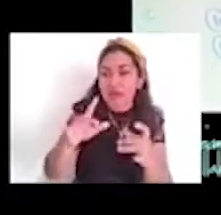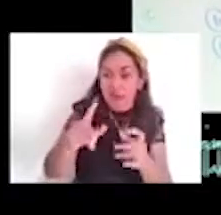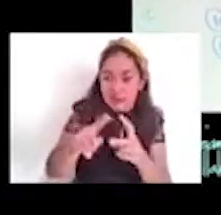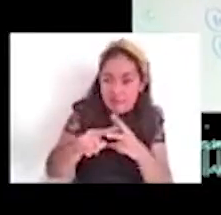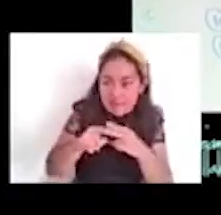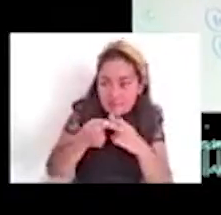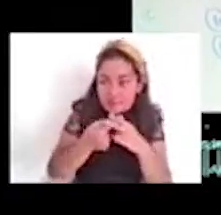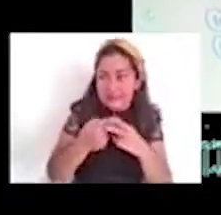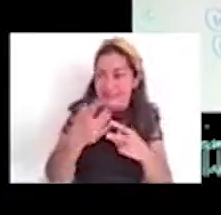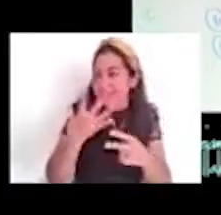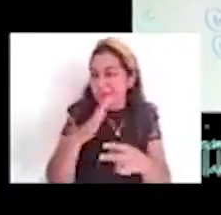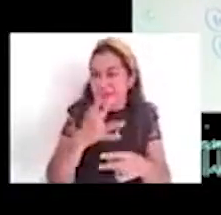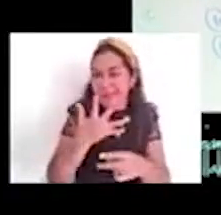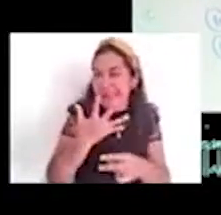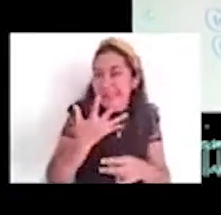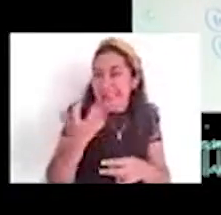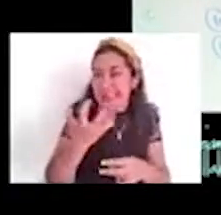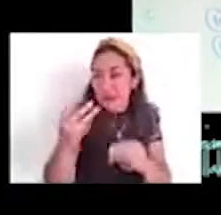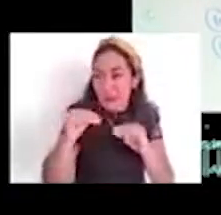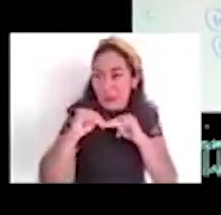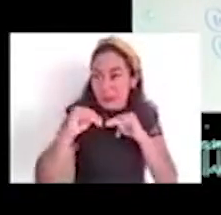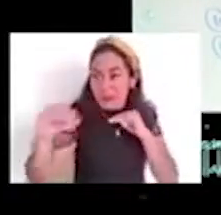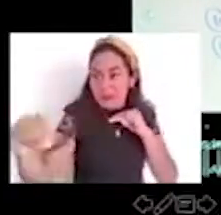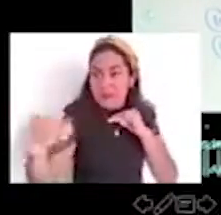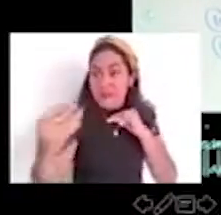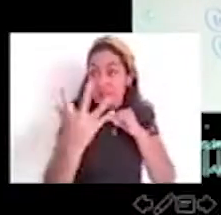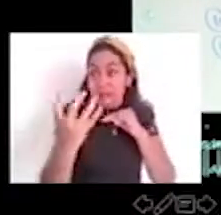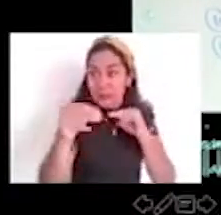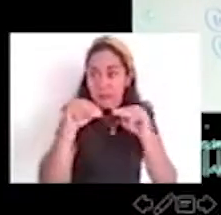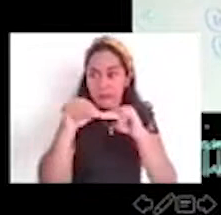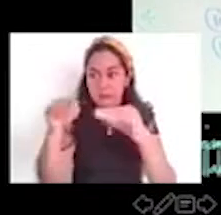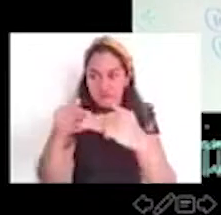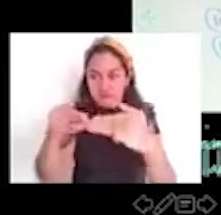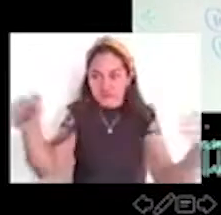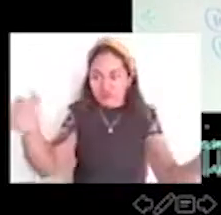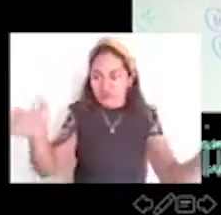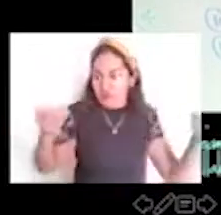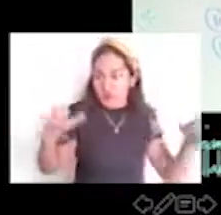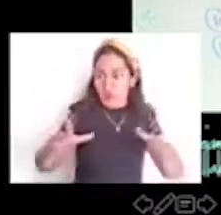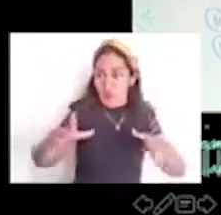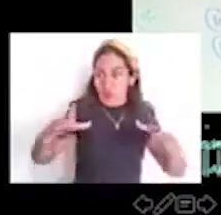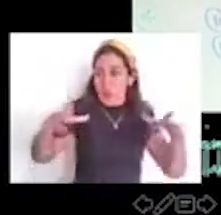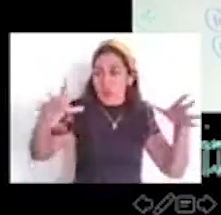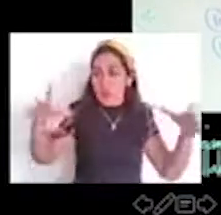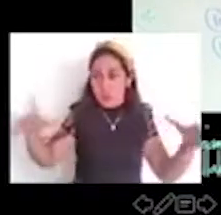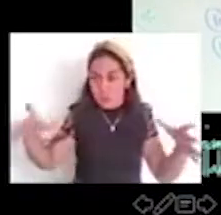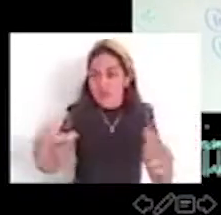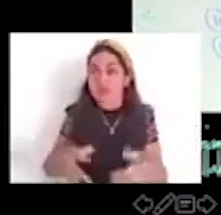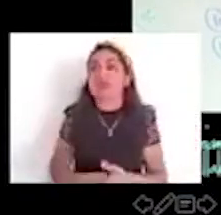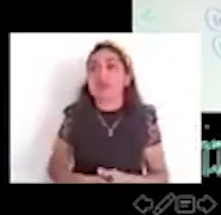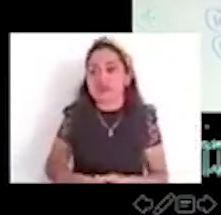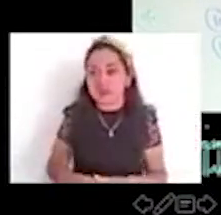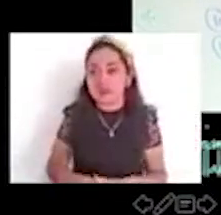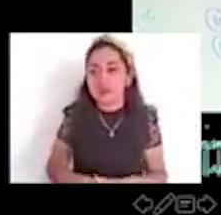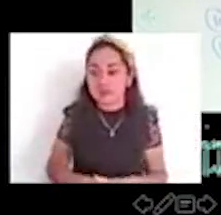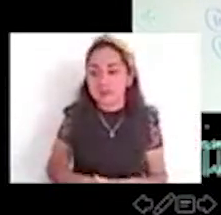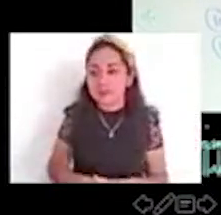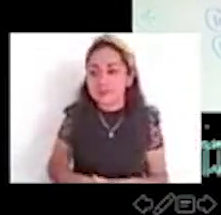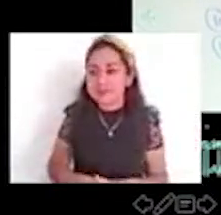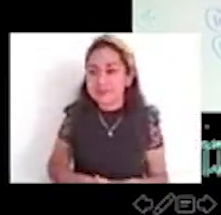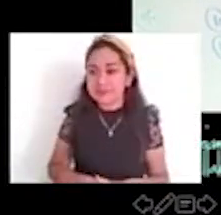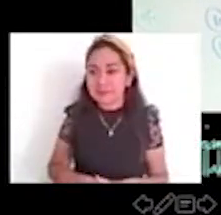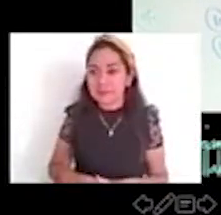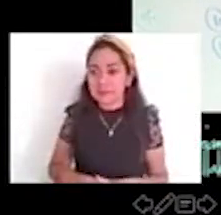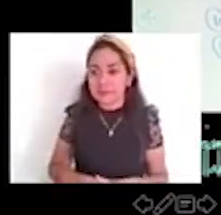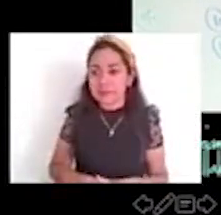500 metros, ¿no? En un acto político de renuncia al pasado, se queman